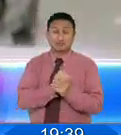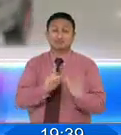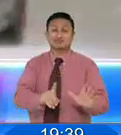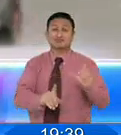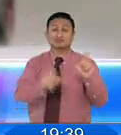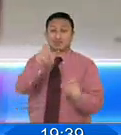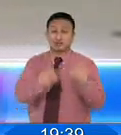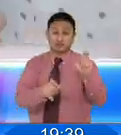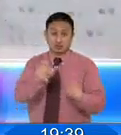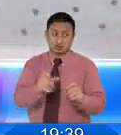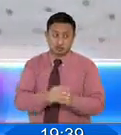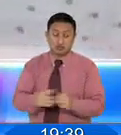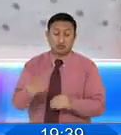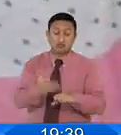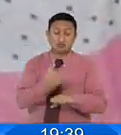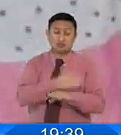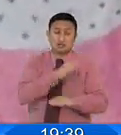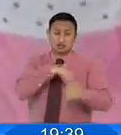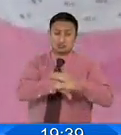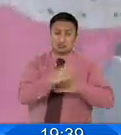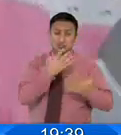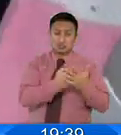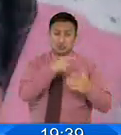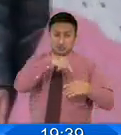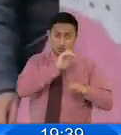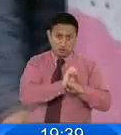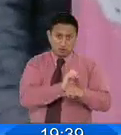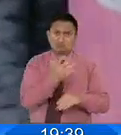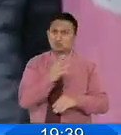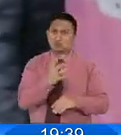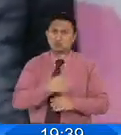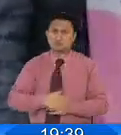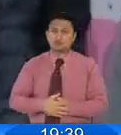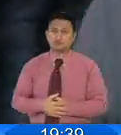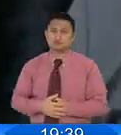quienes no registran antecedentes en nuestro país. En Quito, informó Iván Casamen.